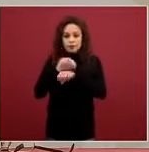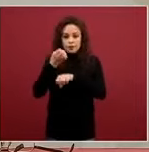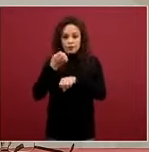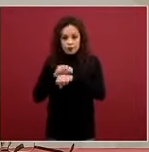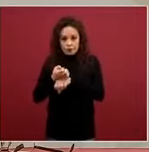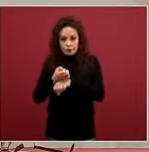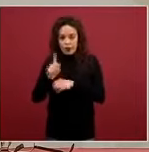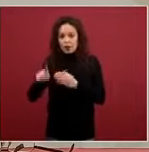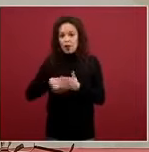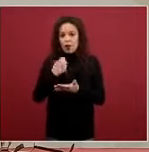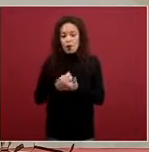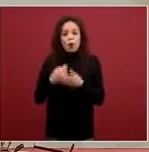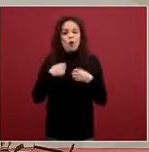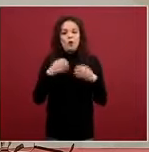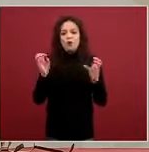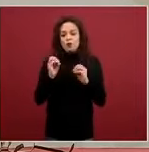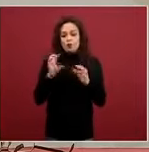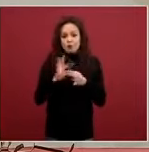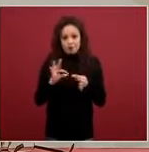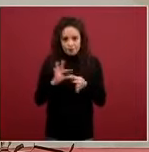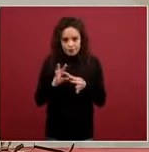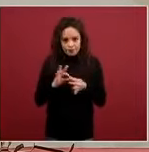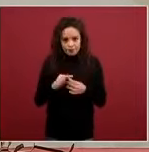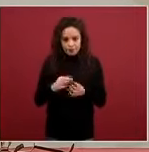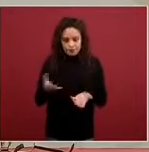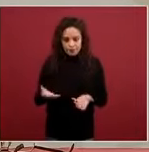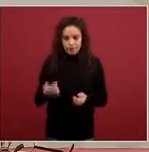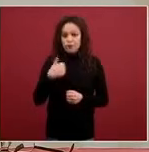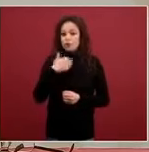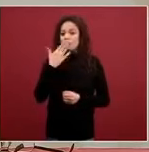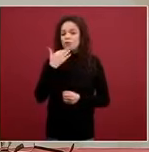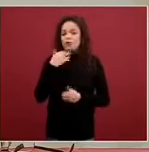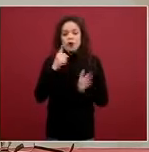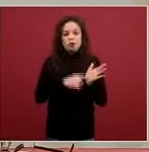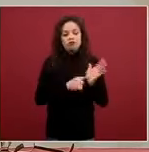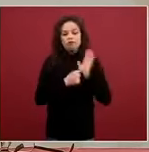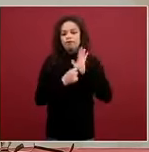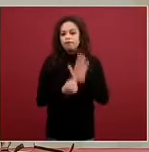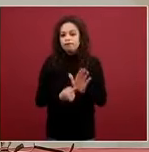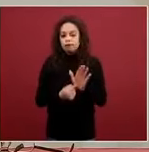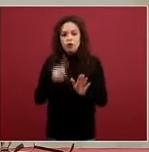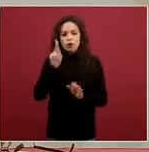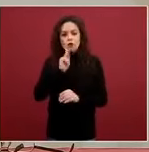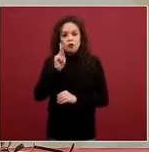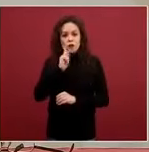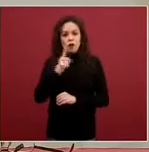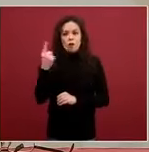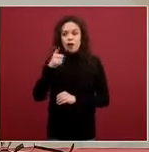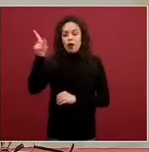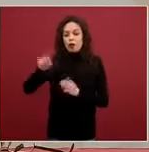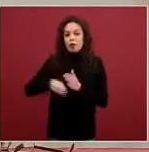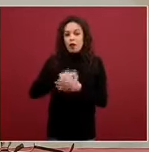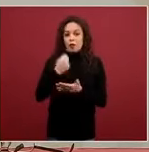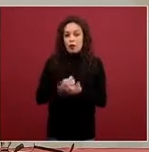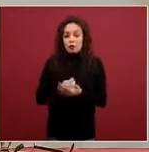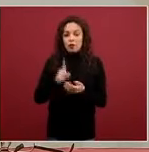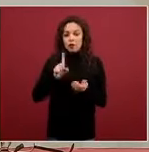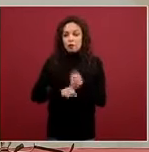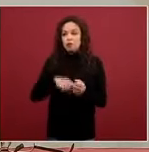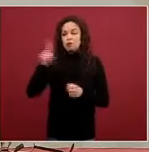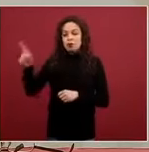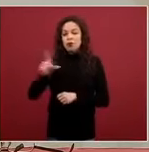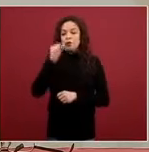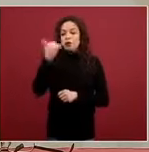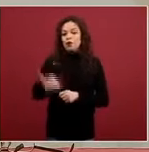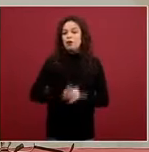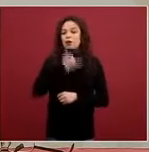en claro que yo no tengo prejuicio alguno ni tenía evidencia de que Tamaulipas estuviera incurriendo en un error y por lo